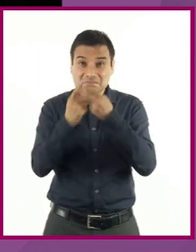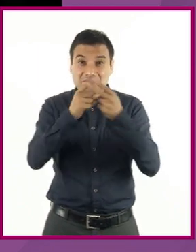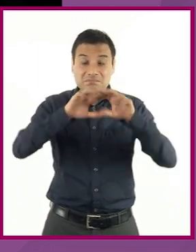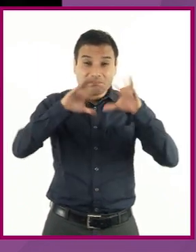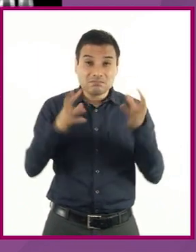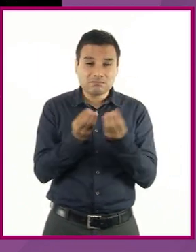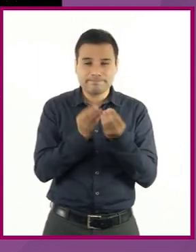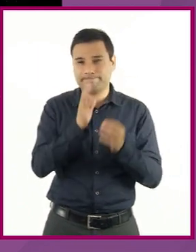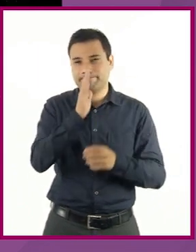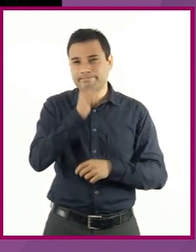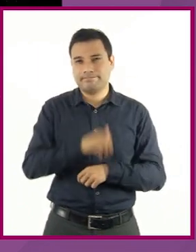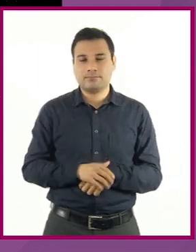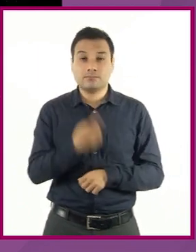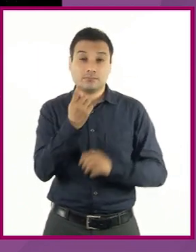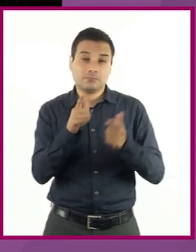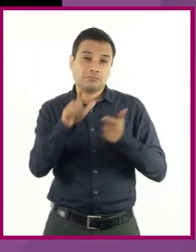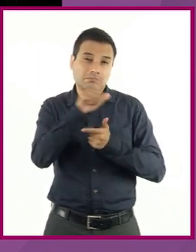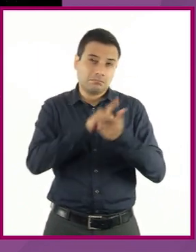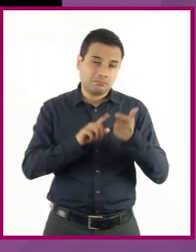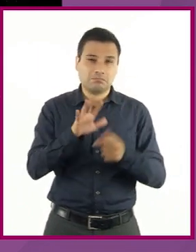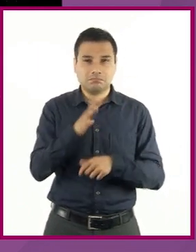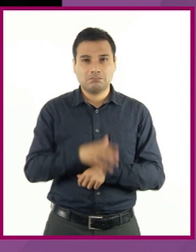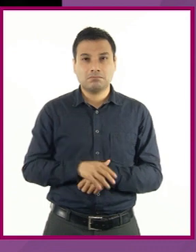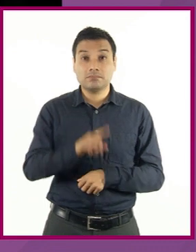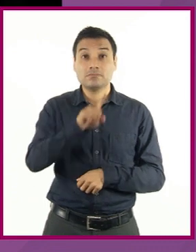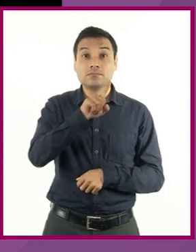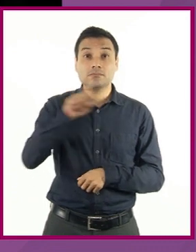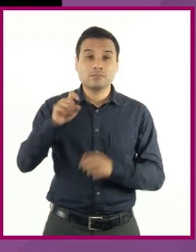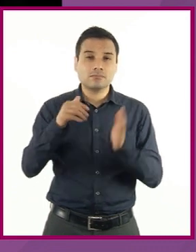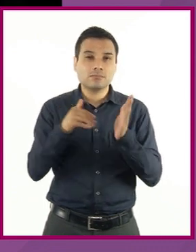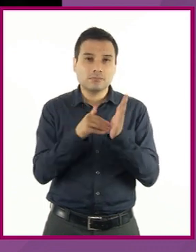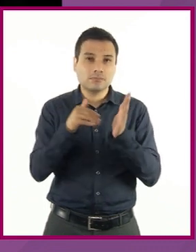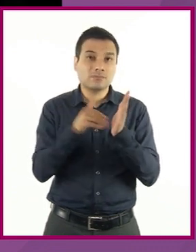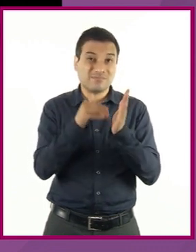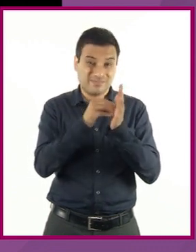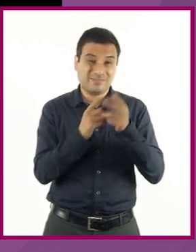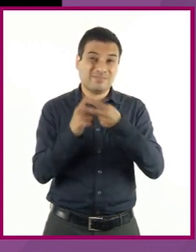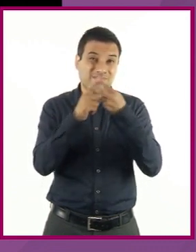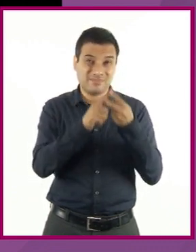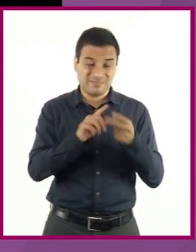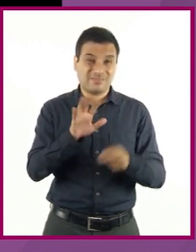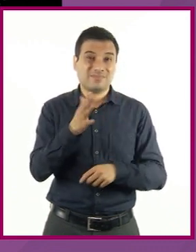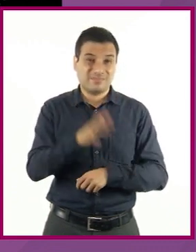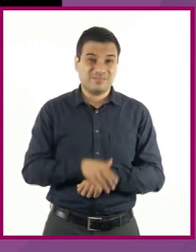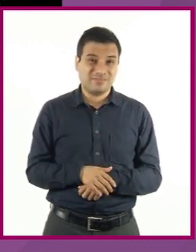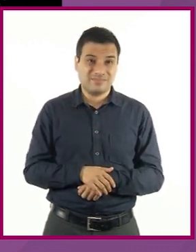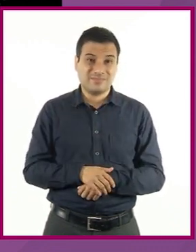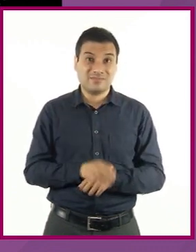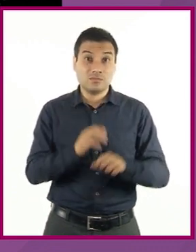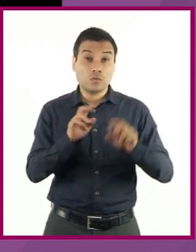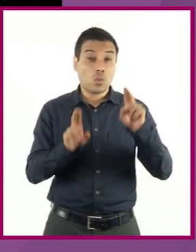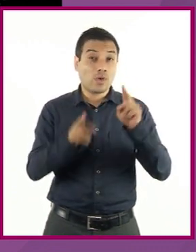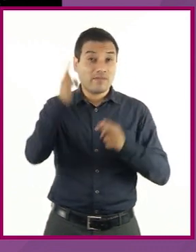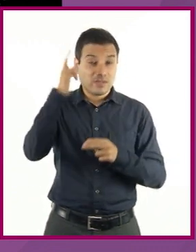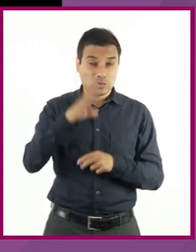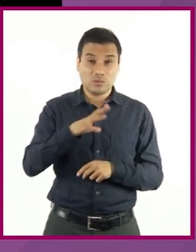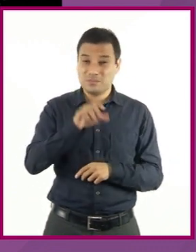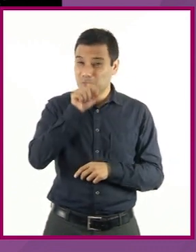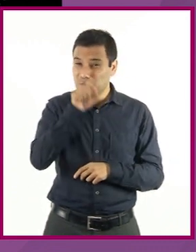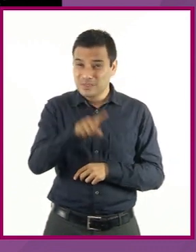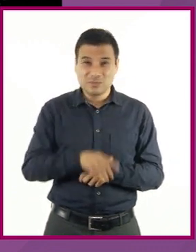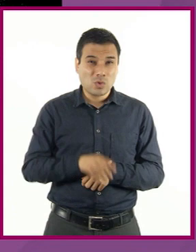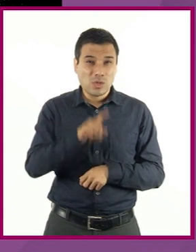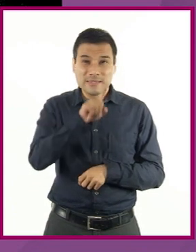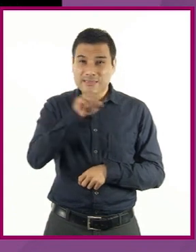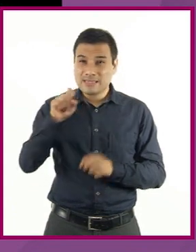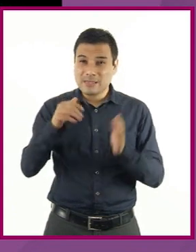astrónomos estiman que una galaxia puede tener 100.000 millones de estrellas y que en el universo existe ese mismo número